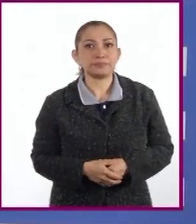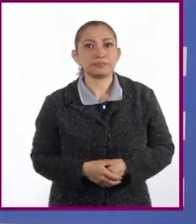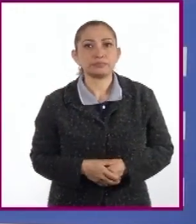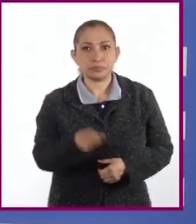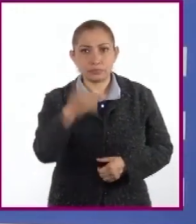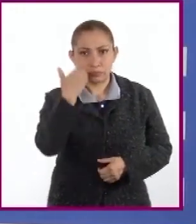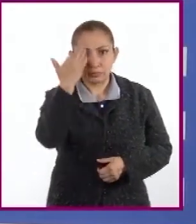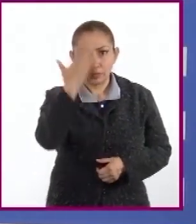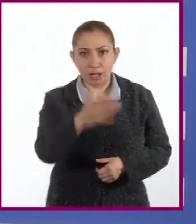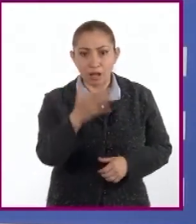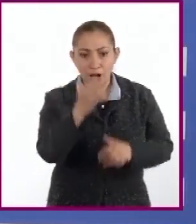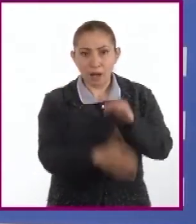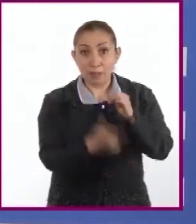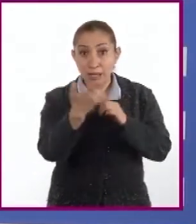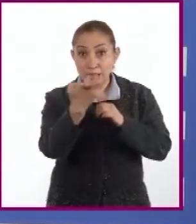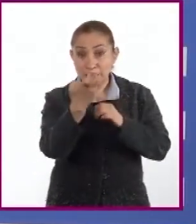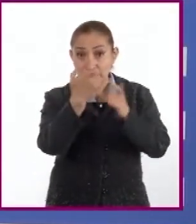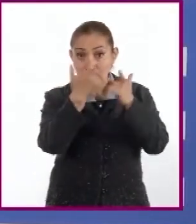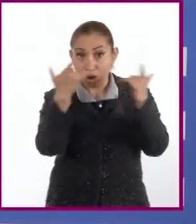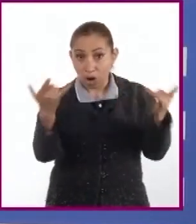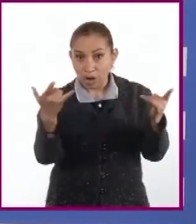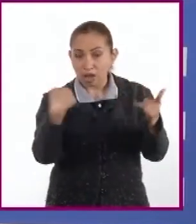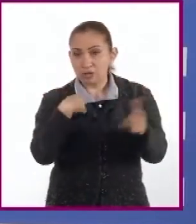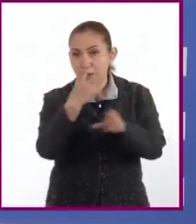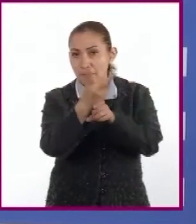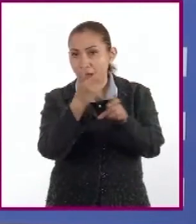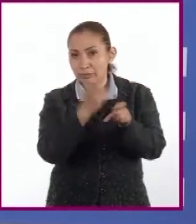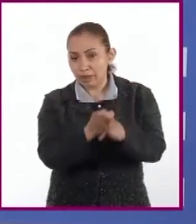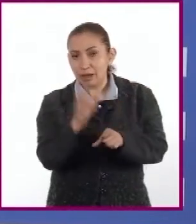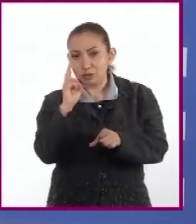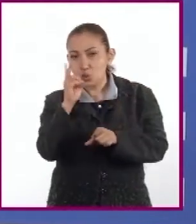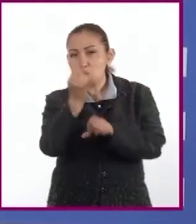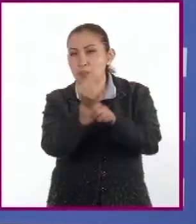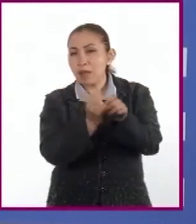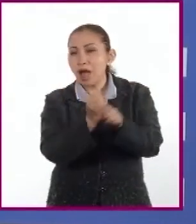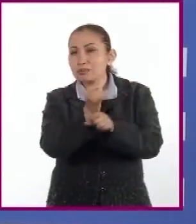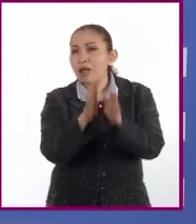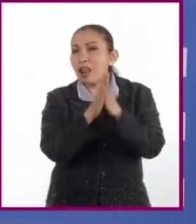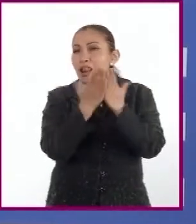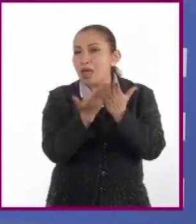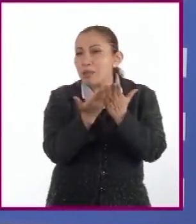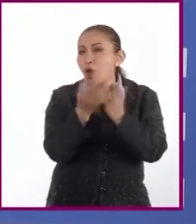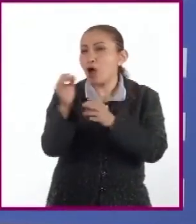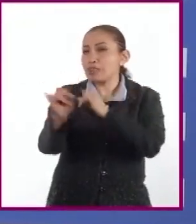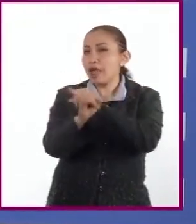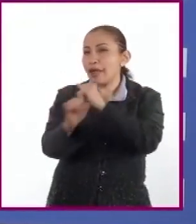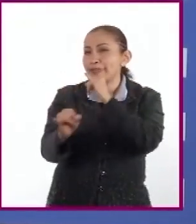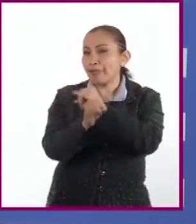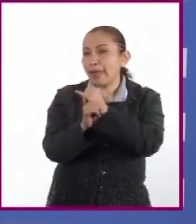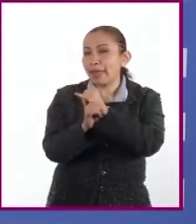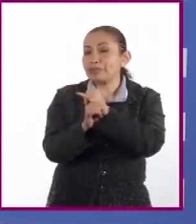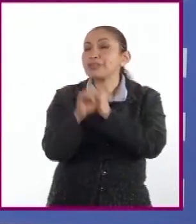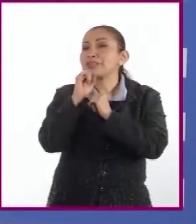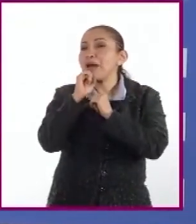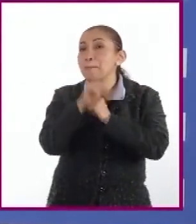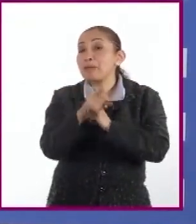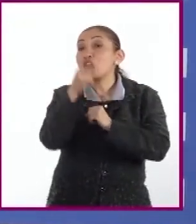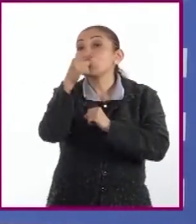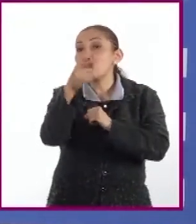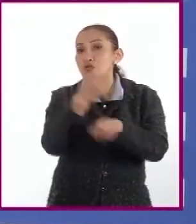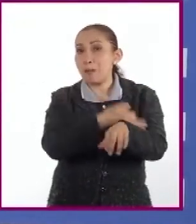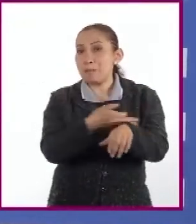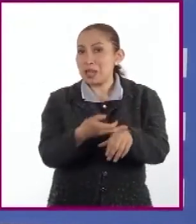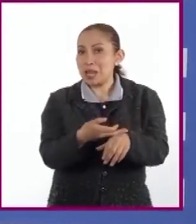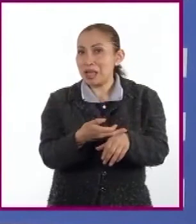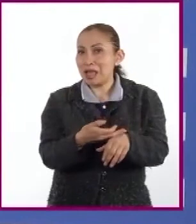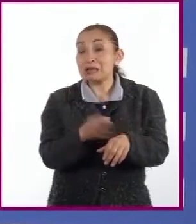¿Quieren saber en qué termina la historia? Los invitamos a que investiguen en libros, en internet e incluso con sus